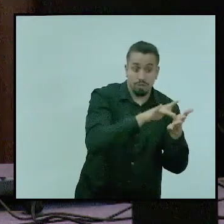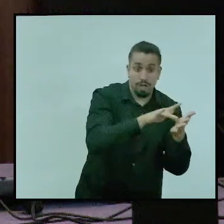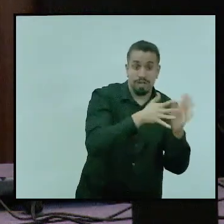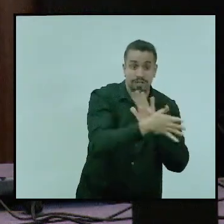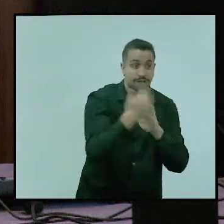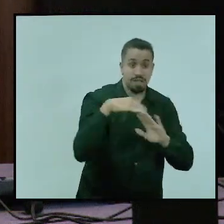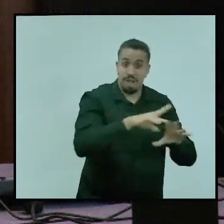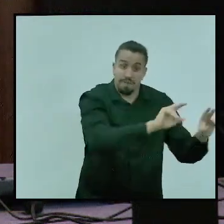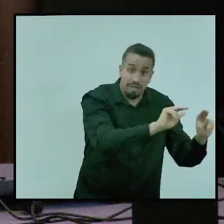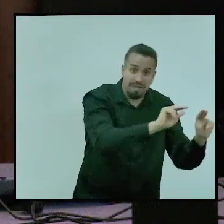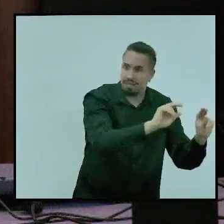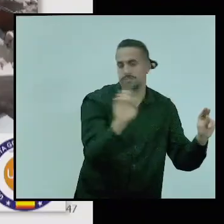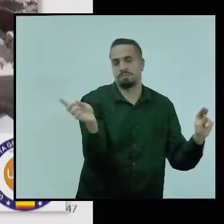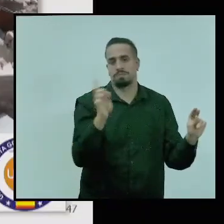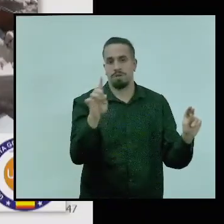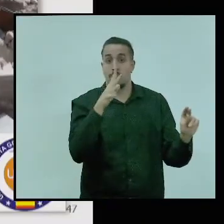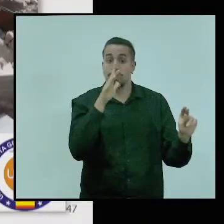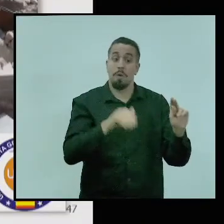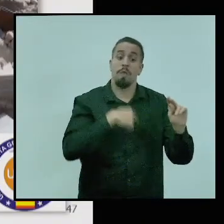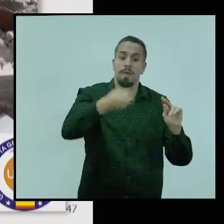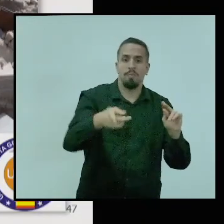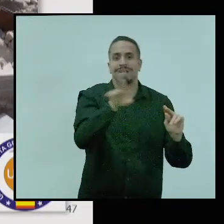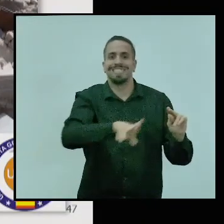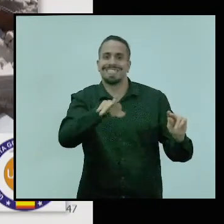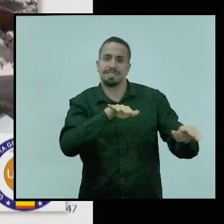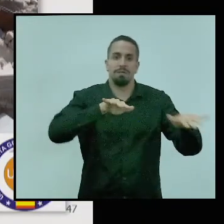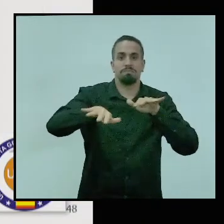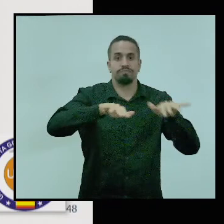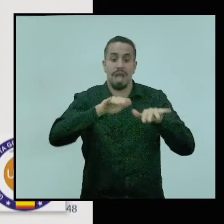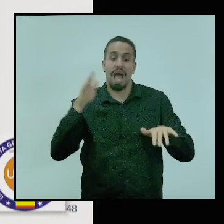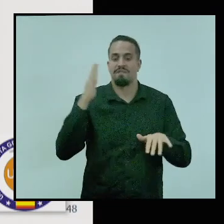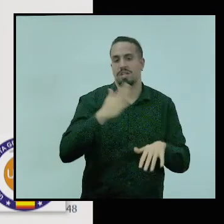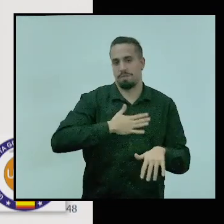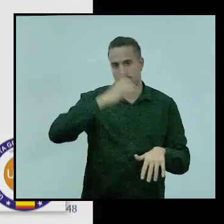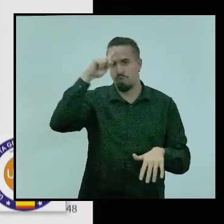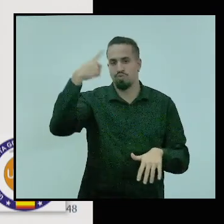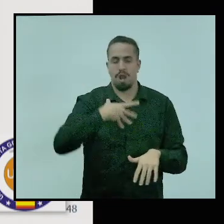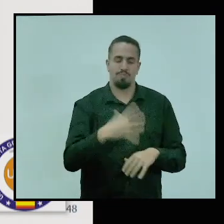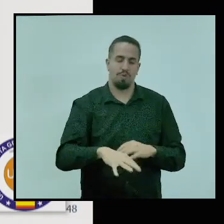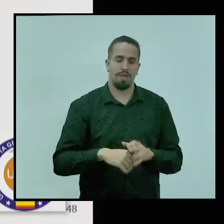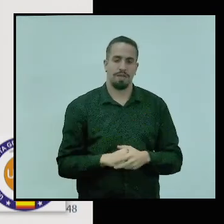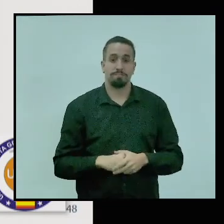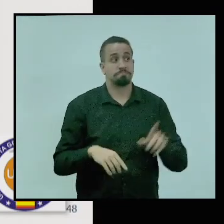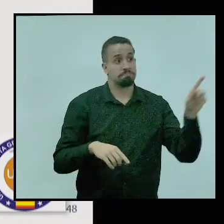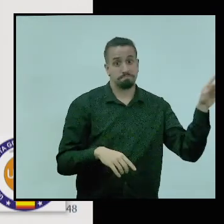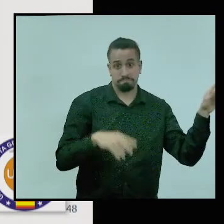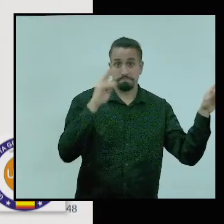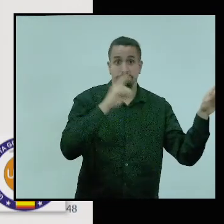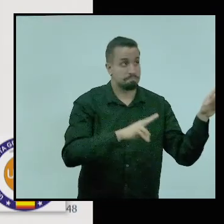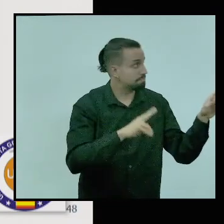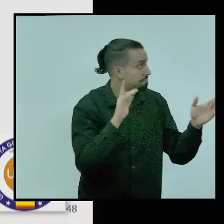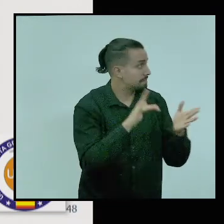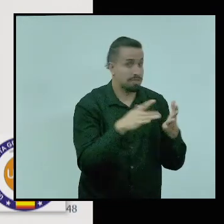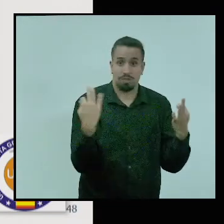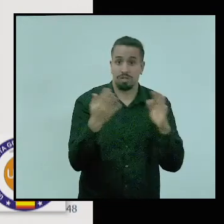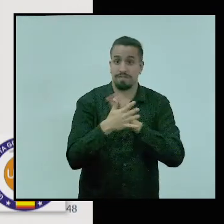acabado, porque puede haber una réplica que puede afectar al patrimonio cultural. Aquí vemos lo que ocurrió precisamente en el terremoto